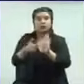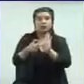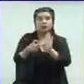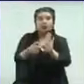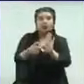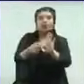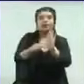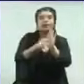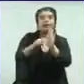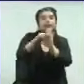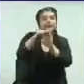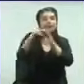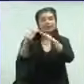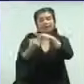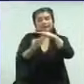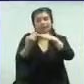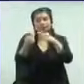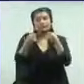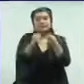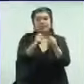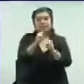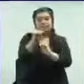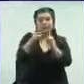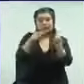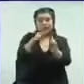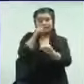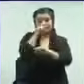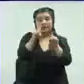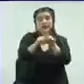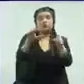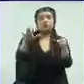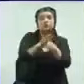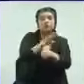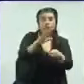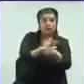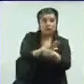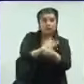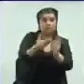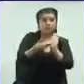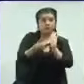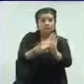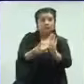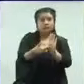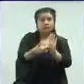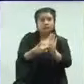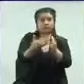a nivel de bases en elaboración, dándonos un total de,